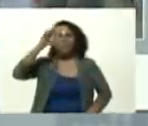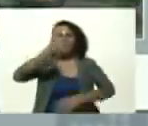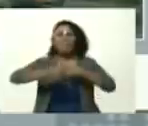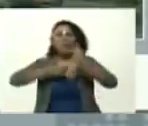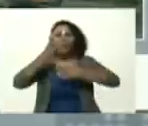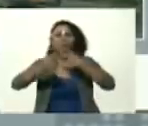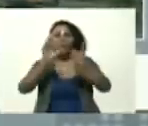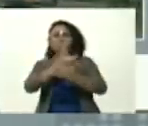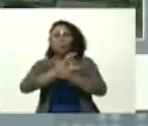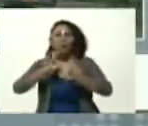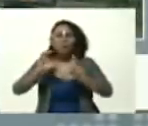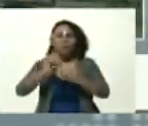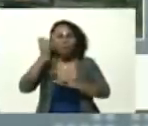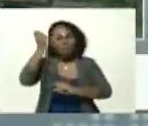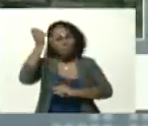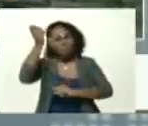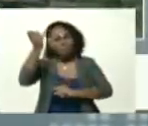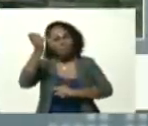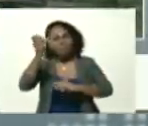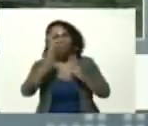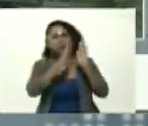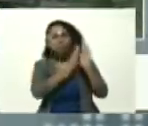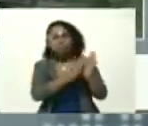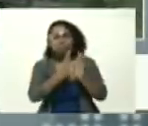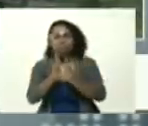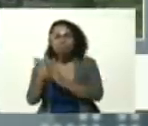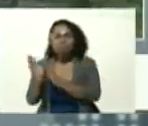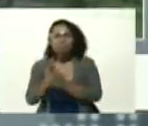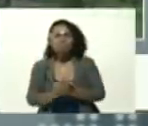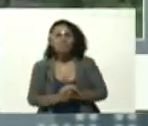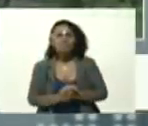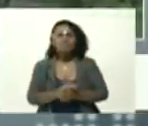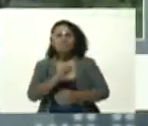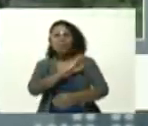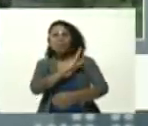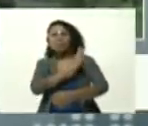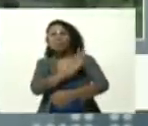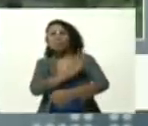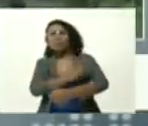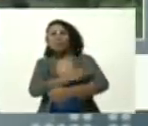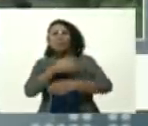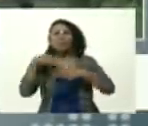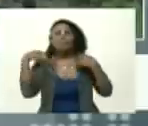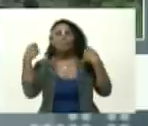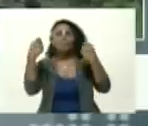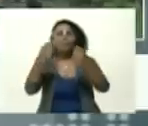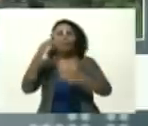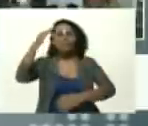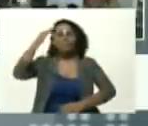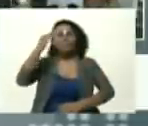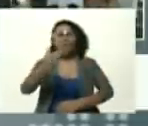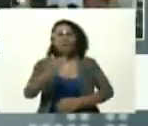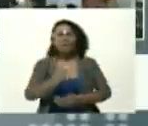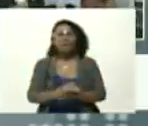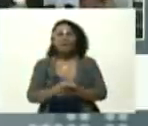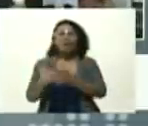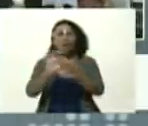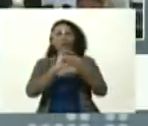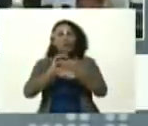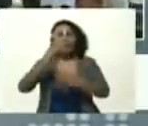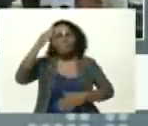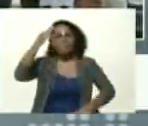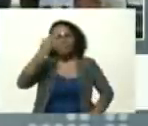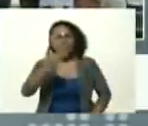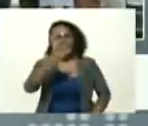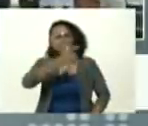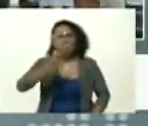política, cultural, ideológica, orgánica, del poder popular, el poder militar, la unión cívico-militar